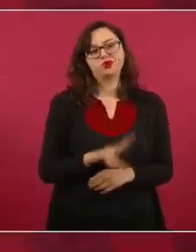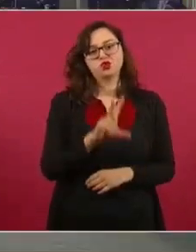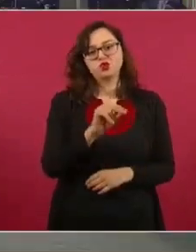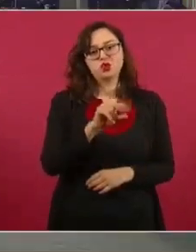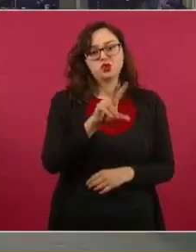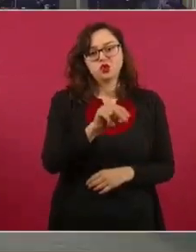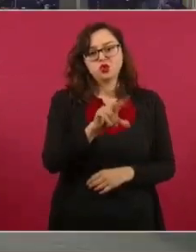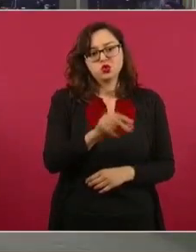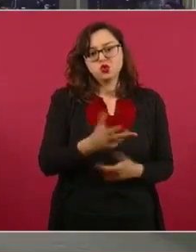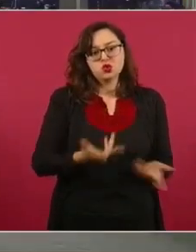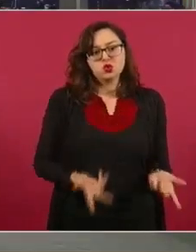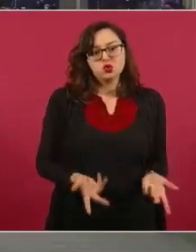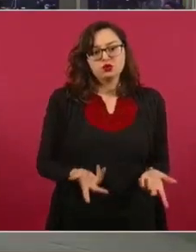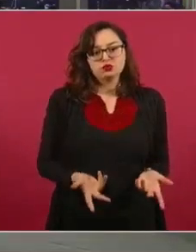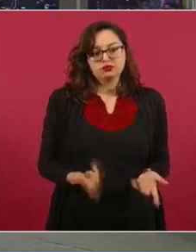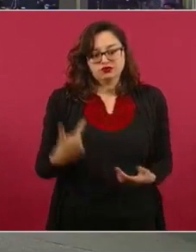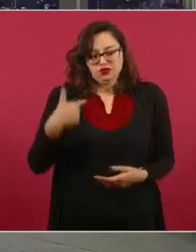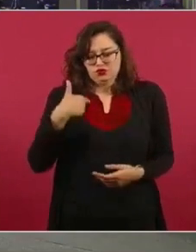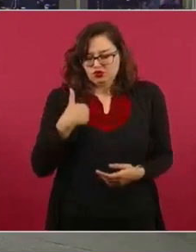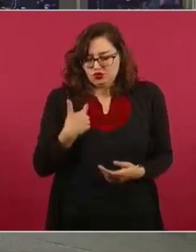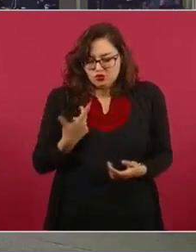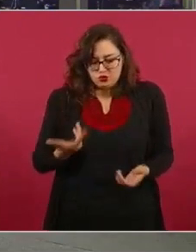esto,